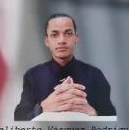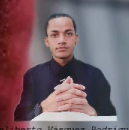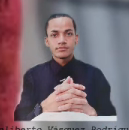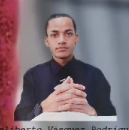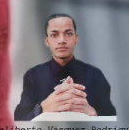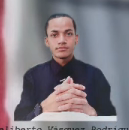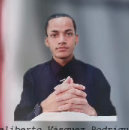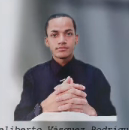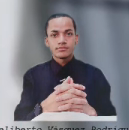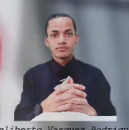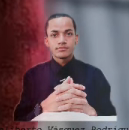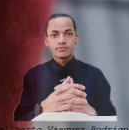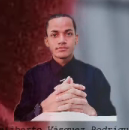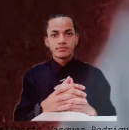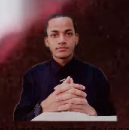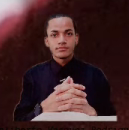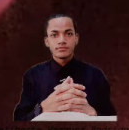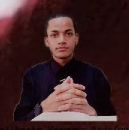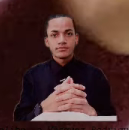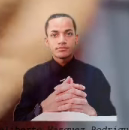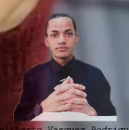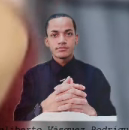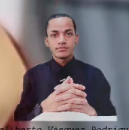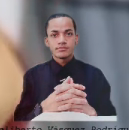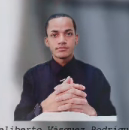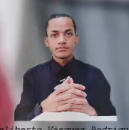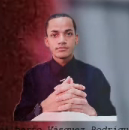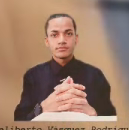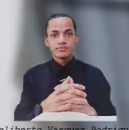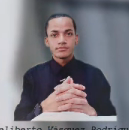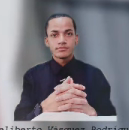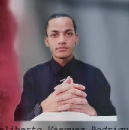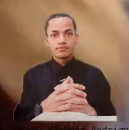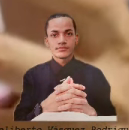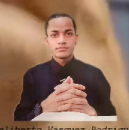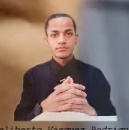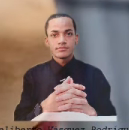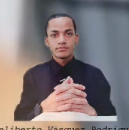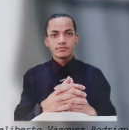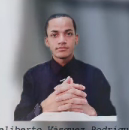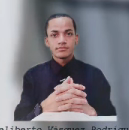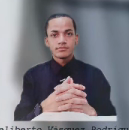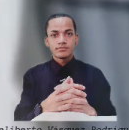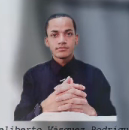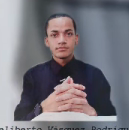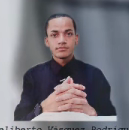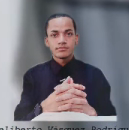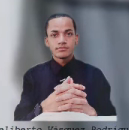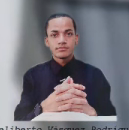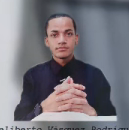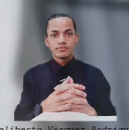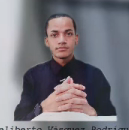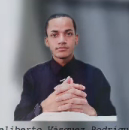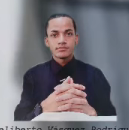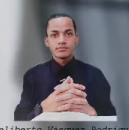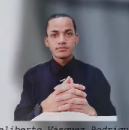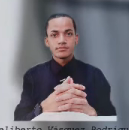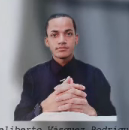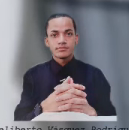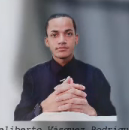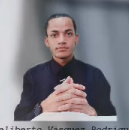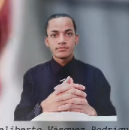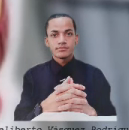distribuirse por el mundo adaptarse a su determinado ambiente entorno cambiar un poco en su en su